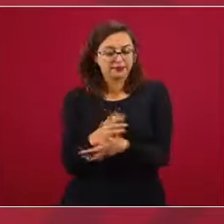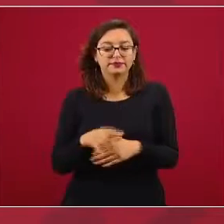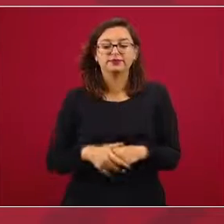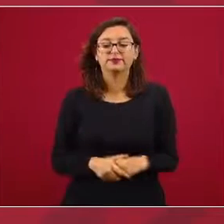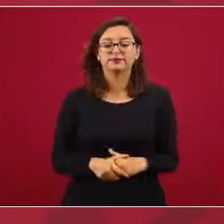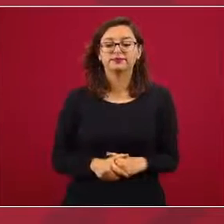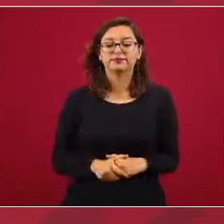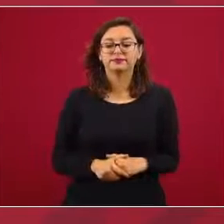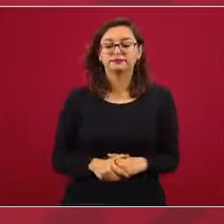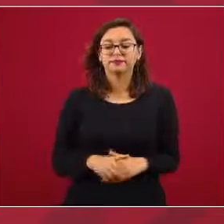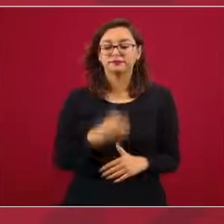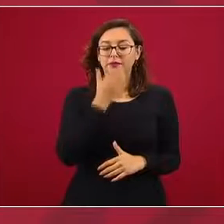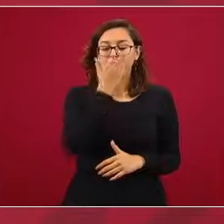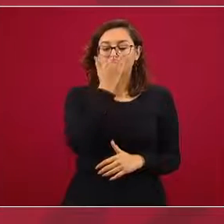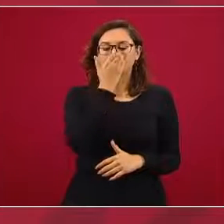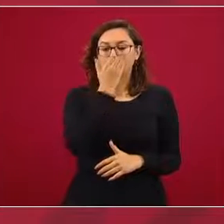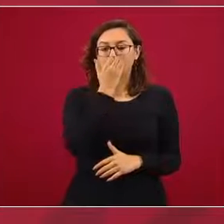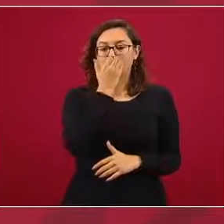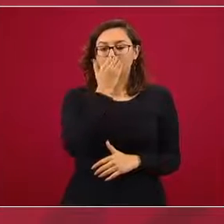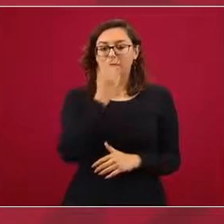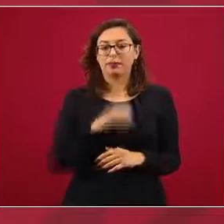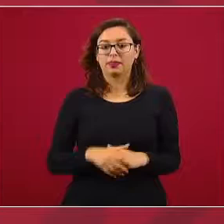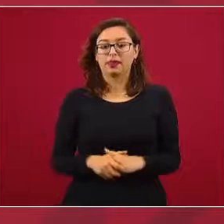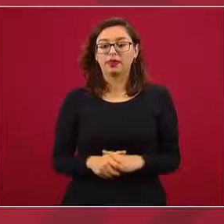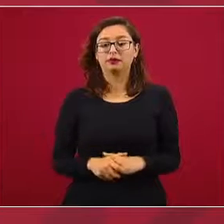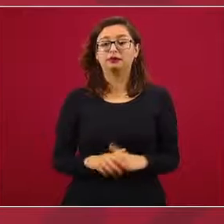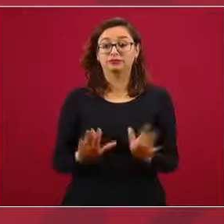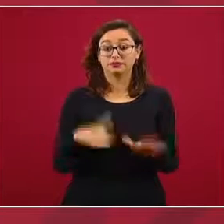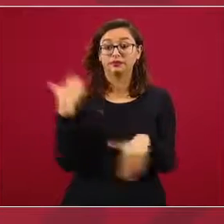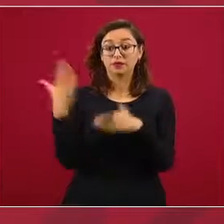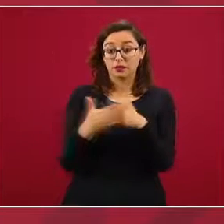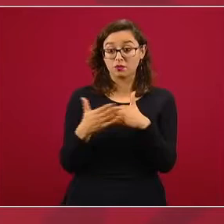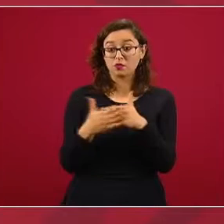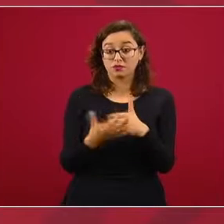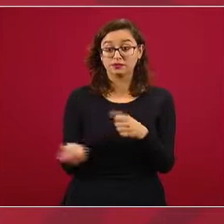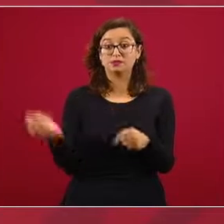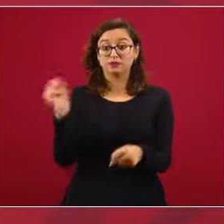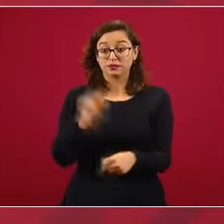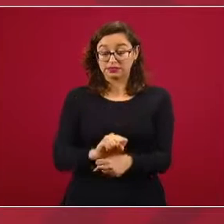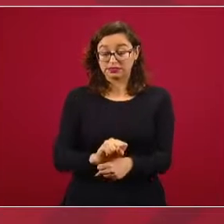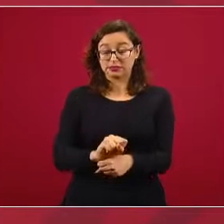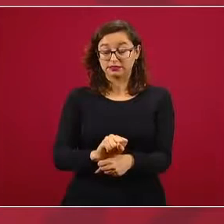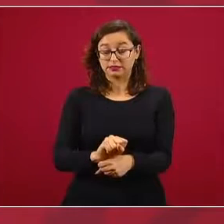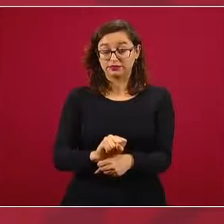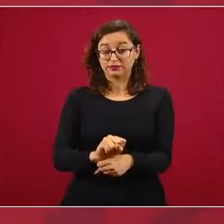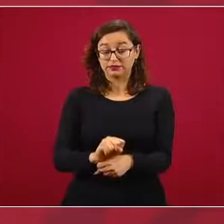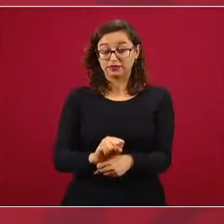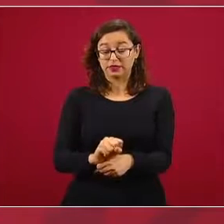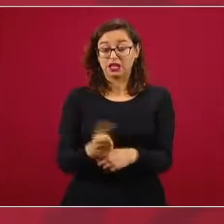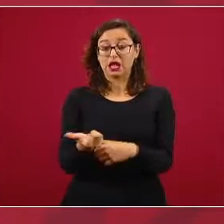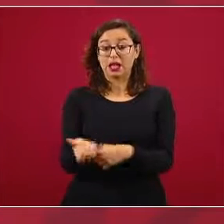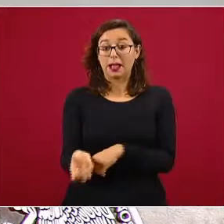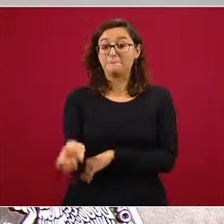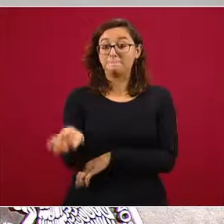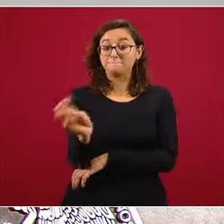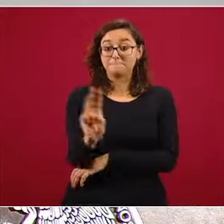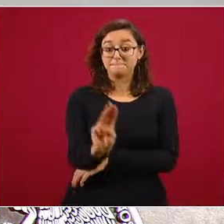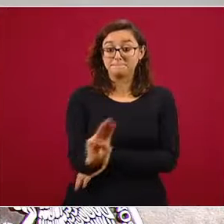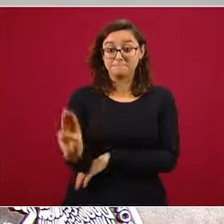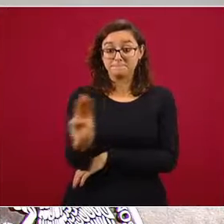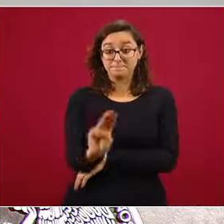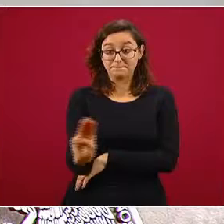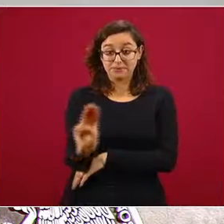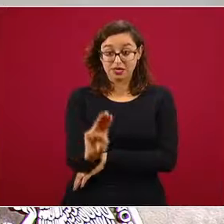esa semana, la semana próxima, el miércoles